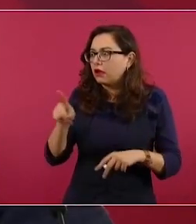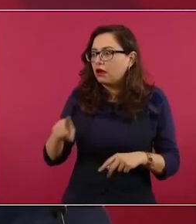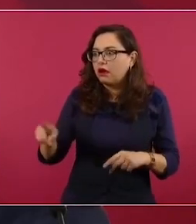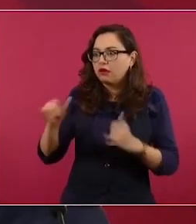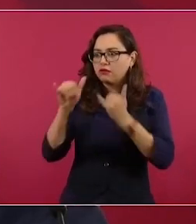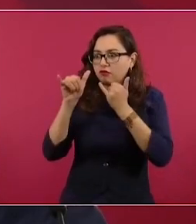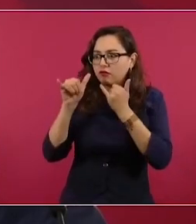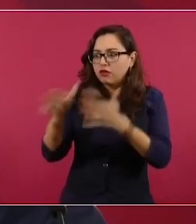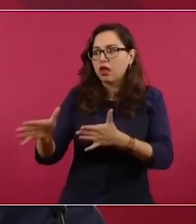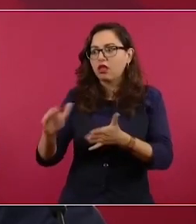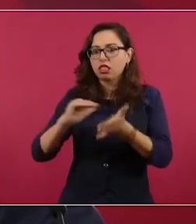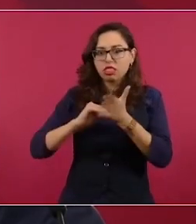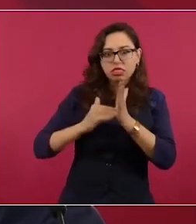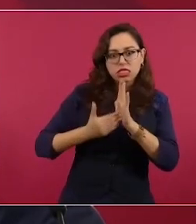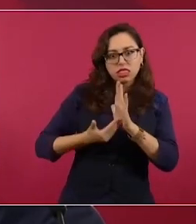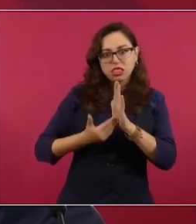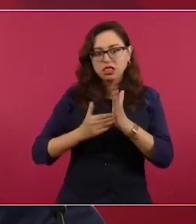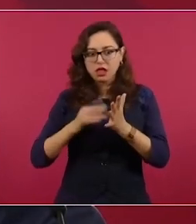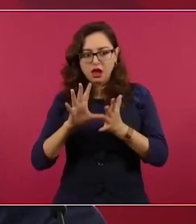la legalidad?